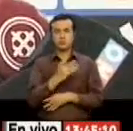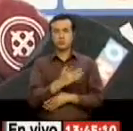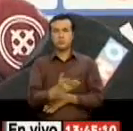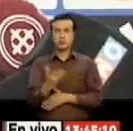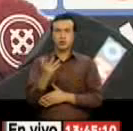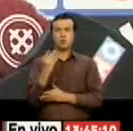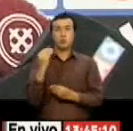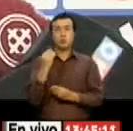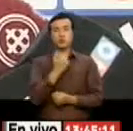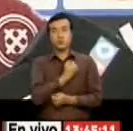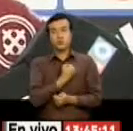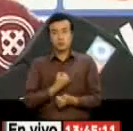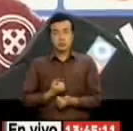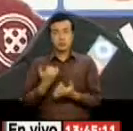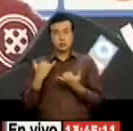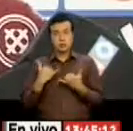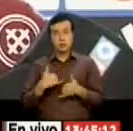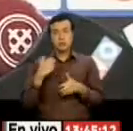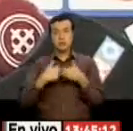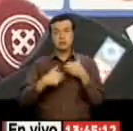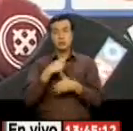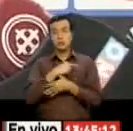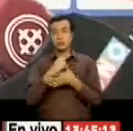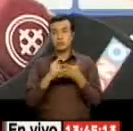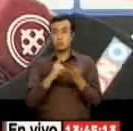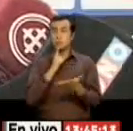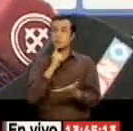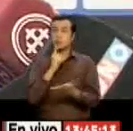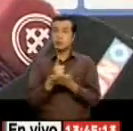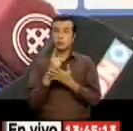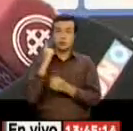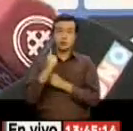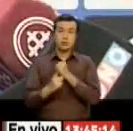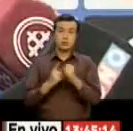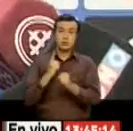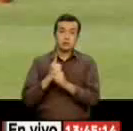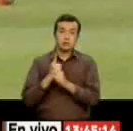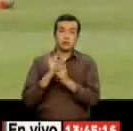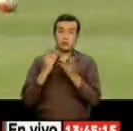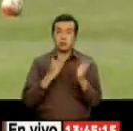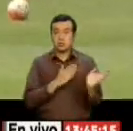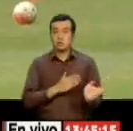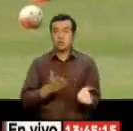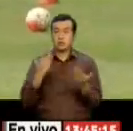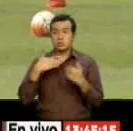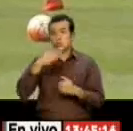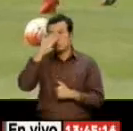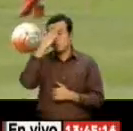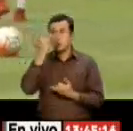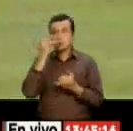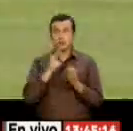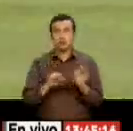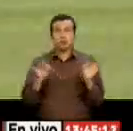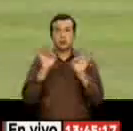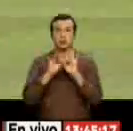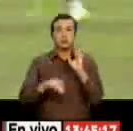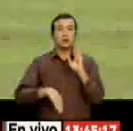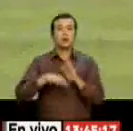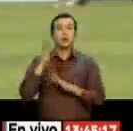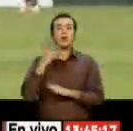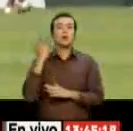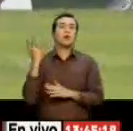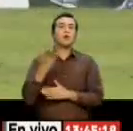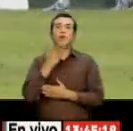de mucho sacrificio, más allá de las adversidades que se han presentado durante todo el año. Ustedes saben, nosotros hoy más que nunca, más allá